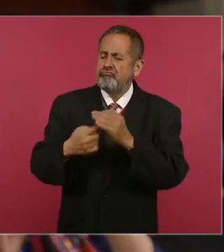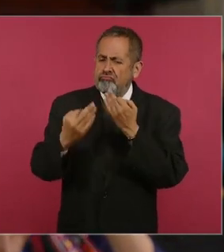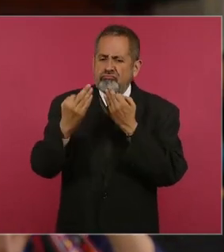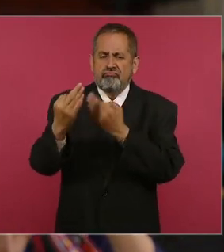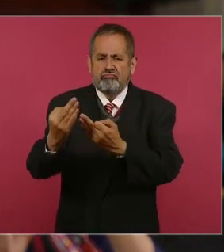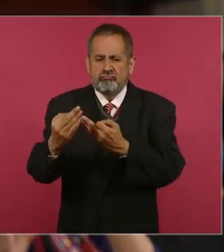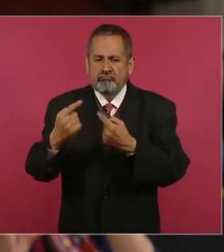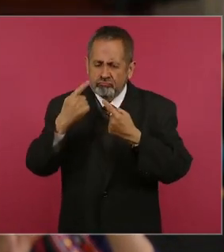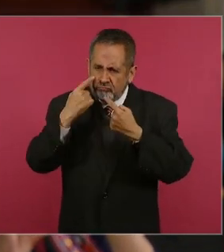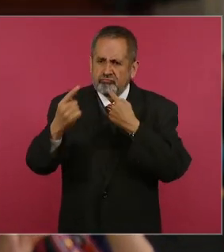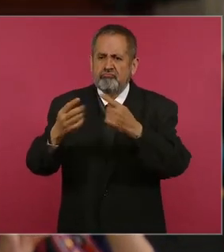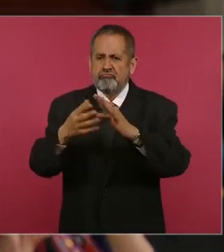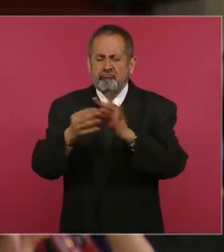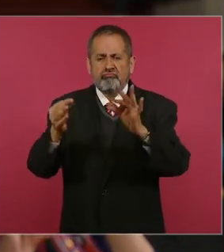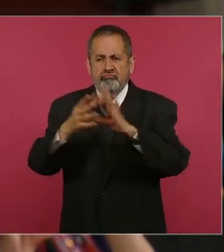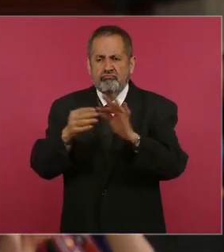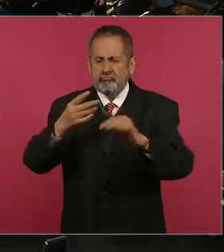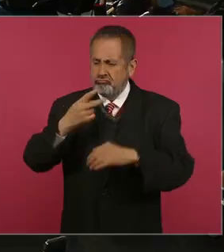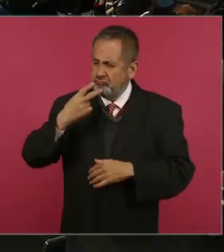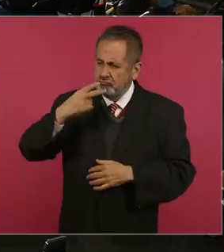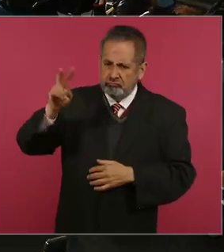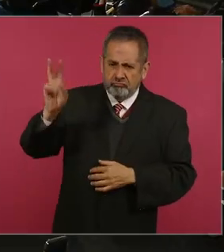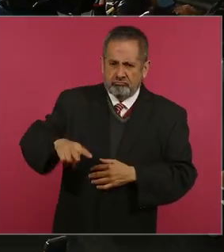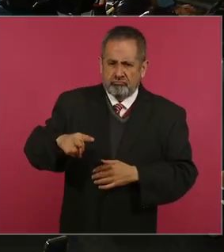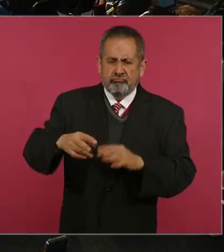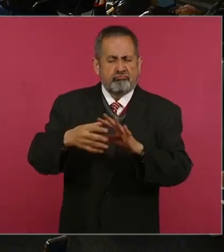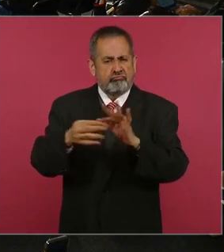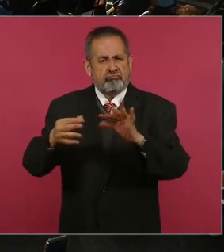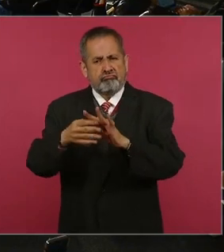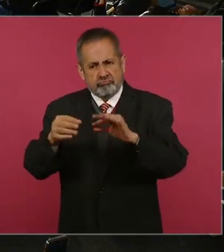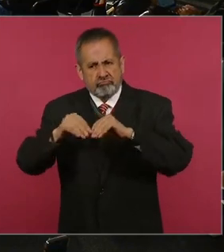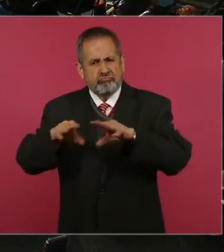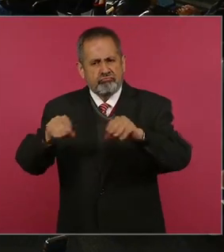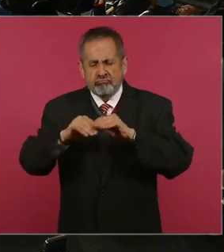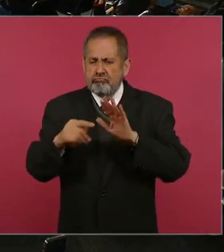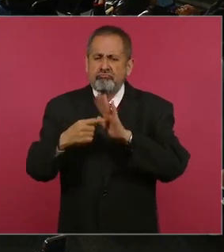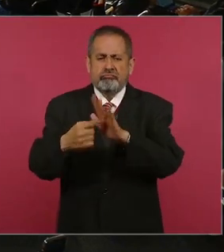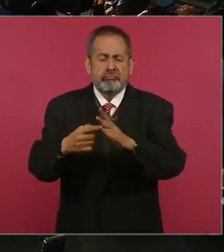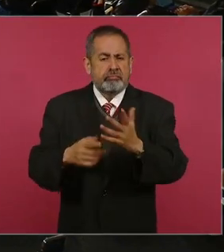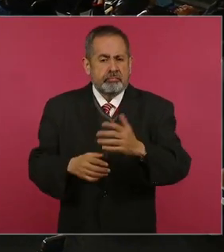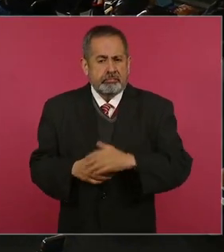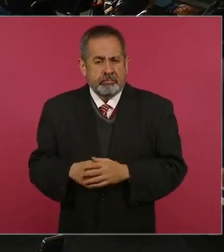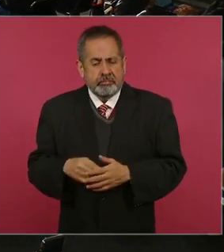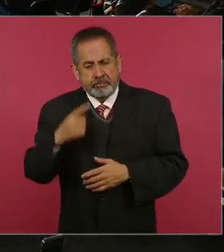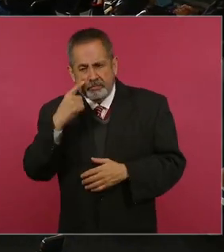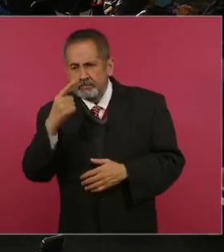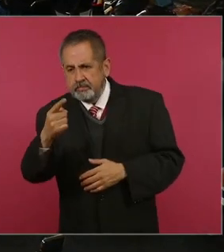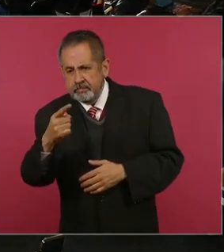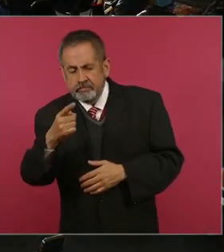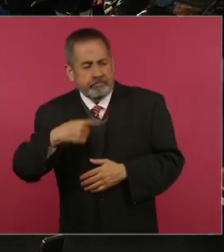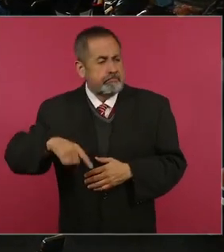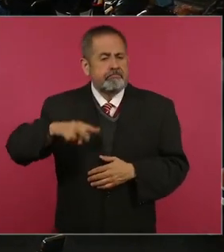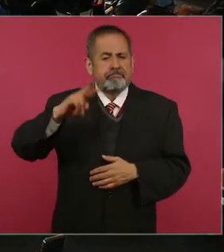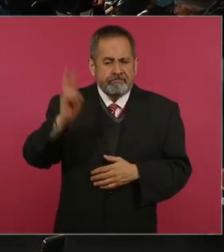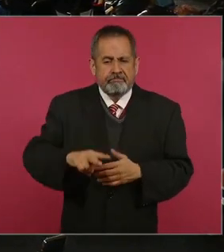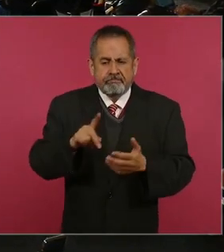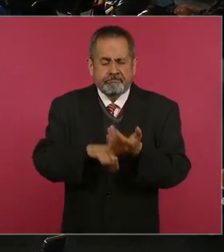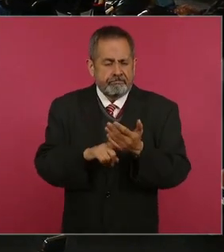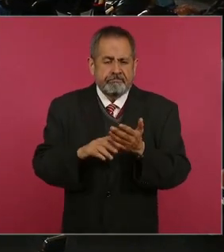da su verdad y también no solo la suya, sino una verdad que